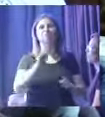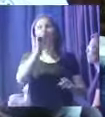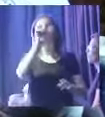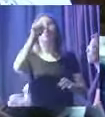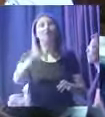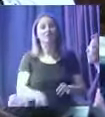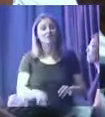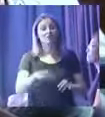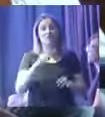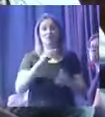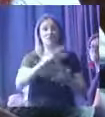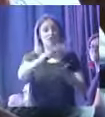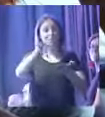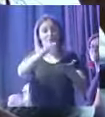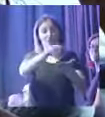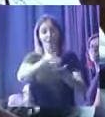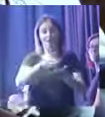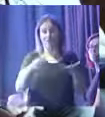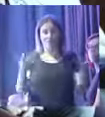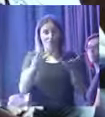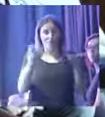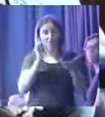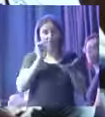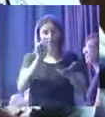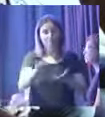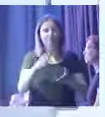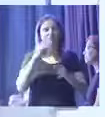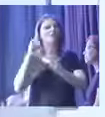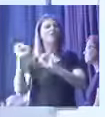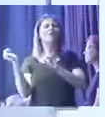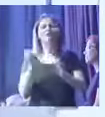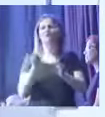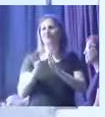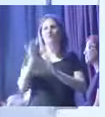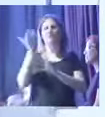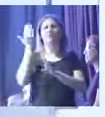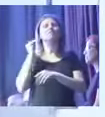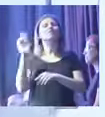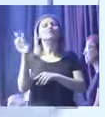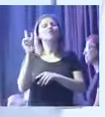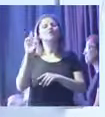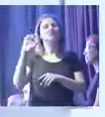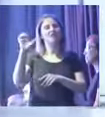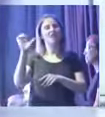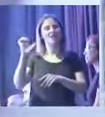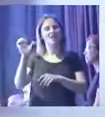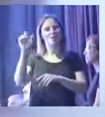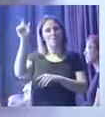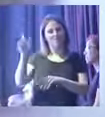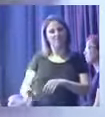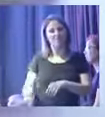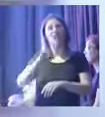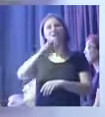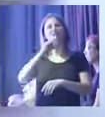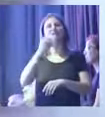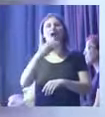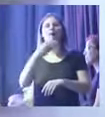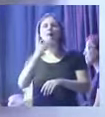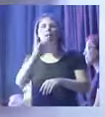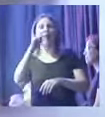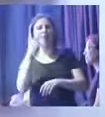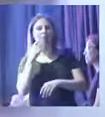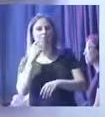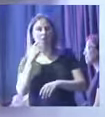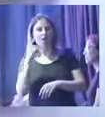Montevideo, esta ciudad que vemos hoy, fundada un 22 de enero por Zavala, a duras penas le lo